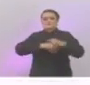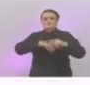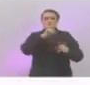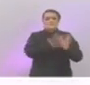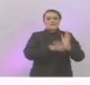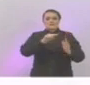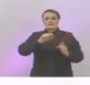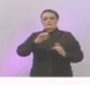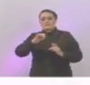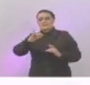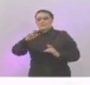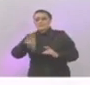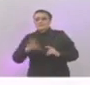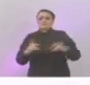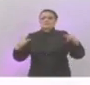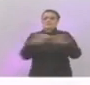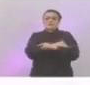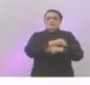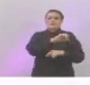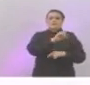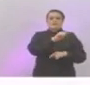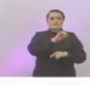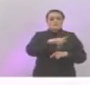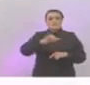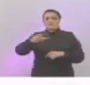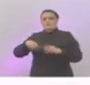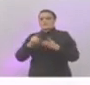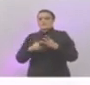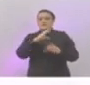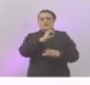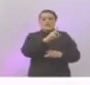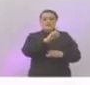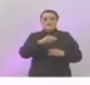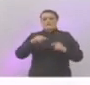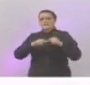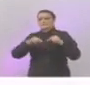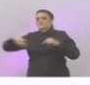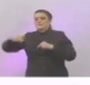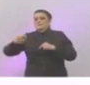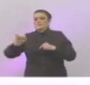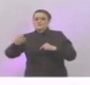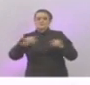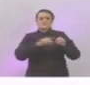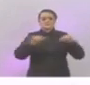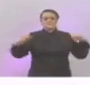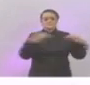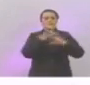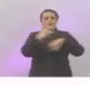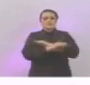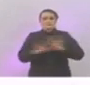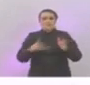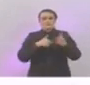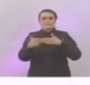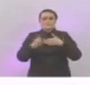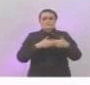Valles-Tamuín, la rehabilitación del eje carretero Jolol-Tamuín y la de Cárdenas a Ciudad del Maíz. La modernización,